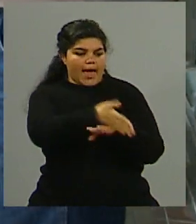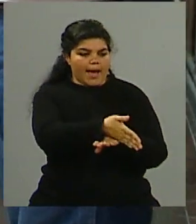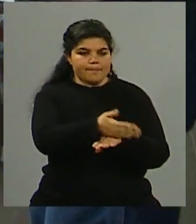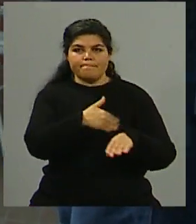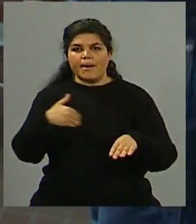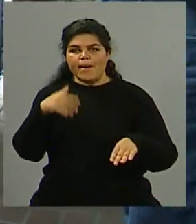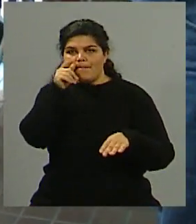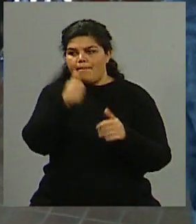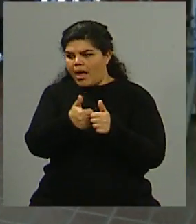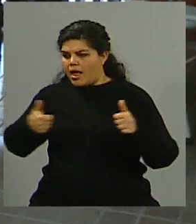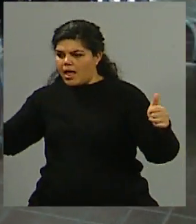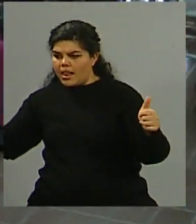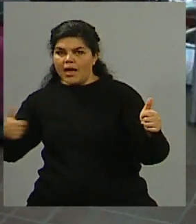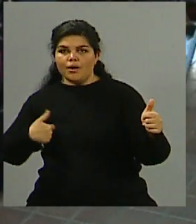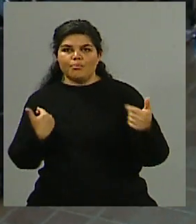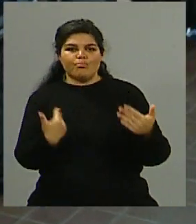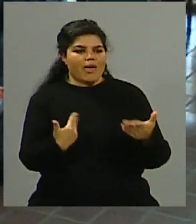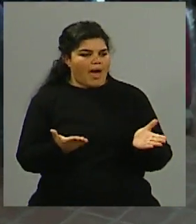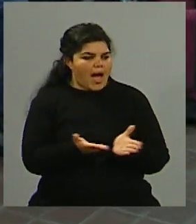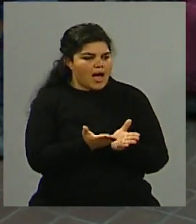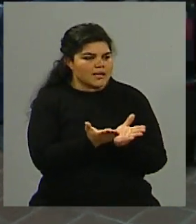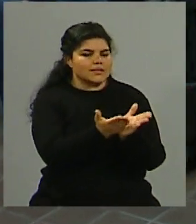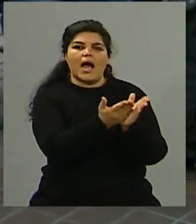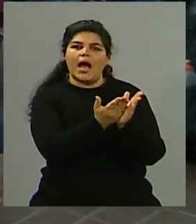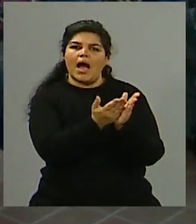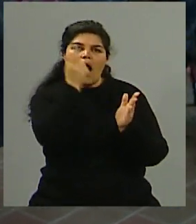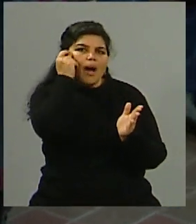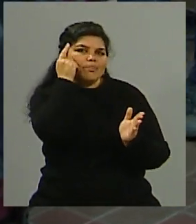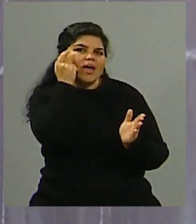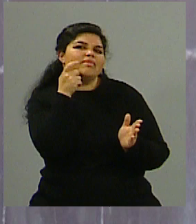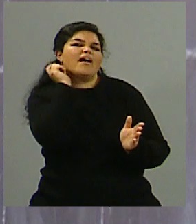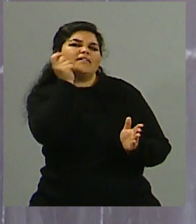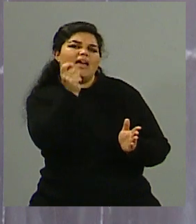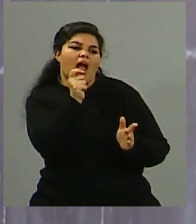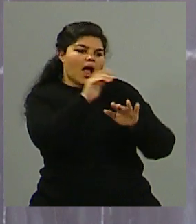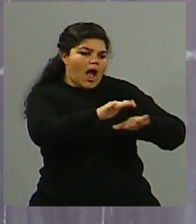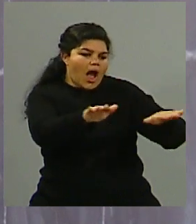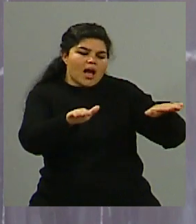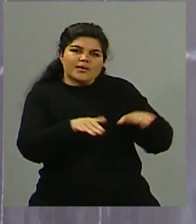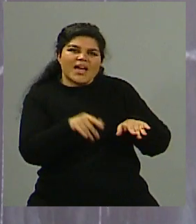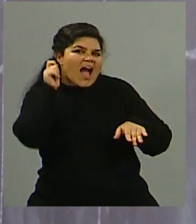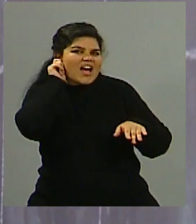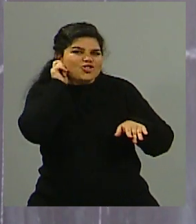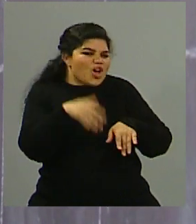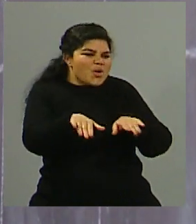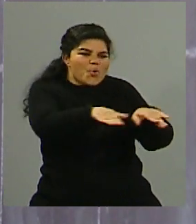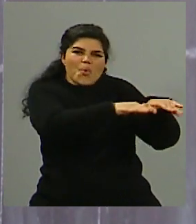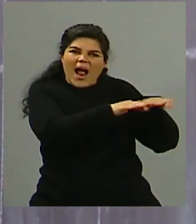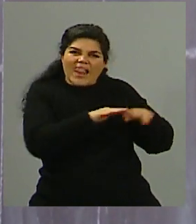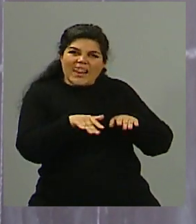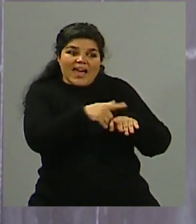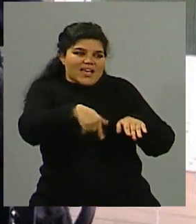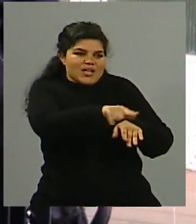autónomos. Bueno, hubo casi 2 años que eso no sucedió porque estaban adentro de la casa. Claro. Bueno, digo, la lista